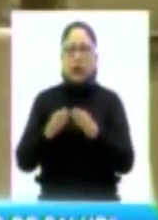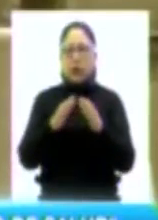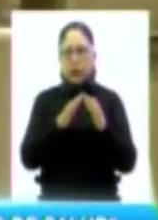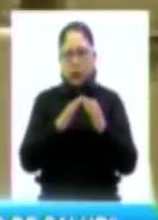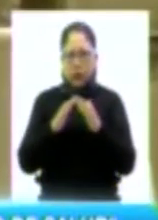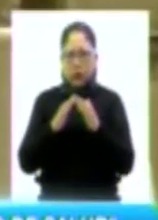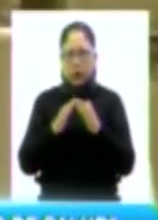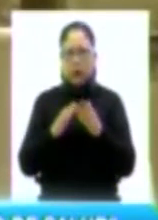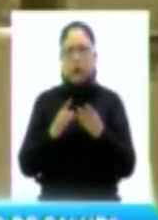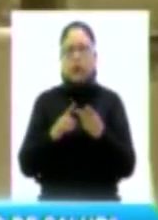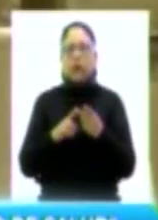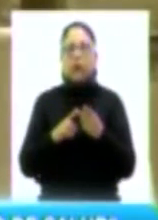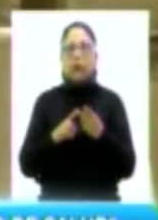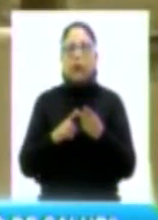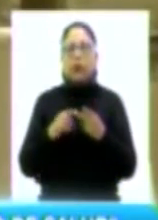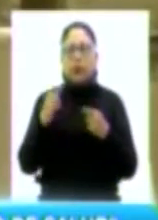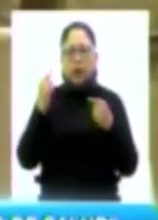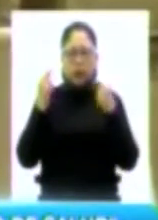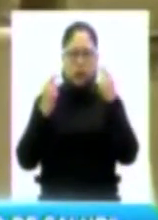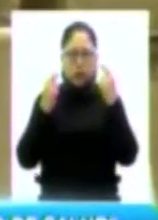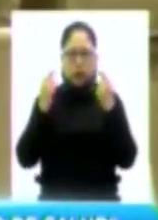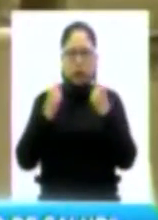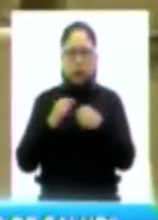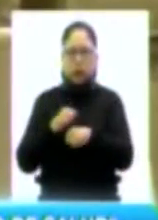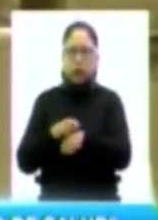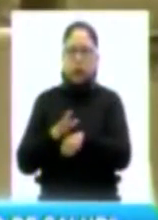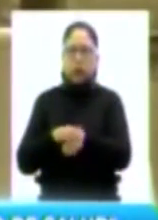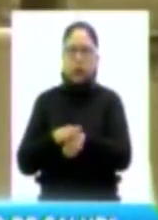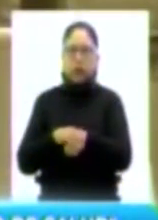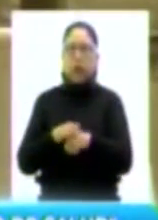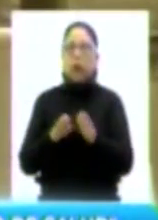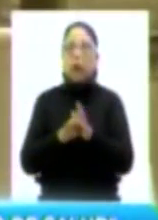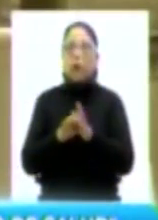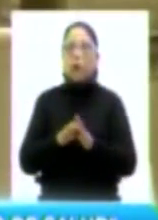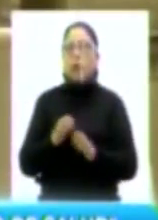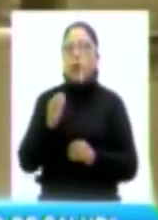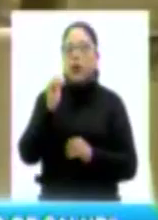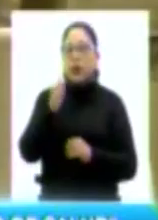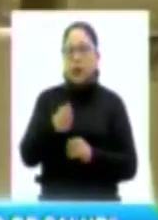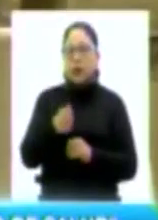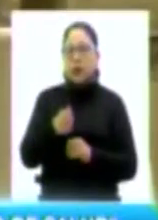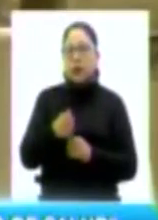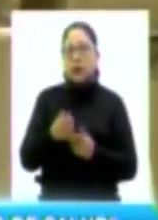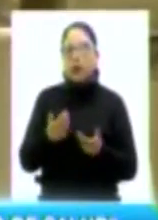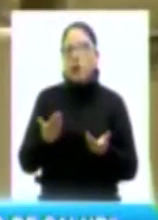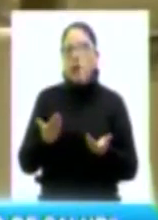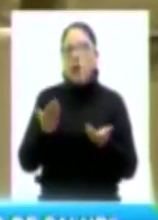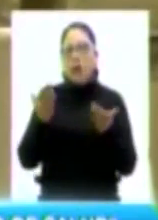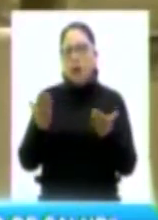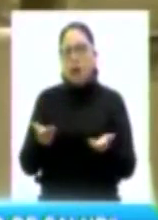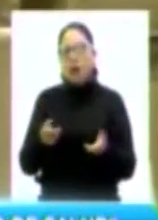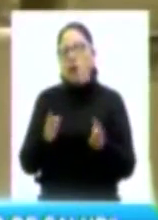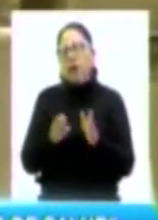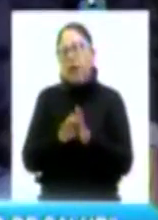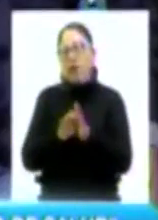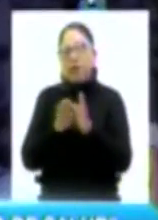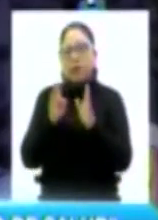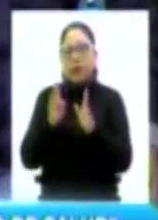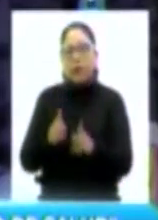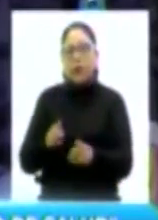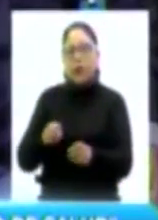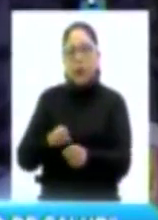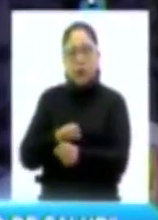boliviano, a la reflexión. Si mañana detectamos que hay una persona que tiene